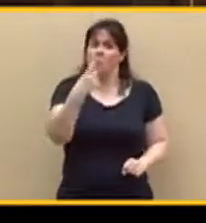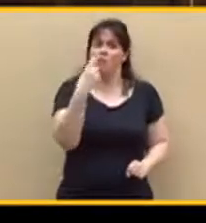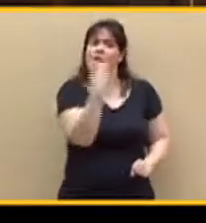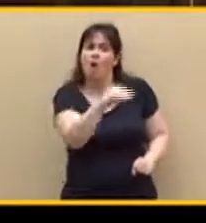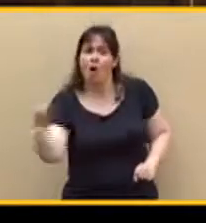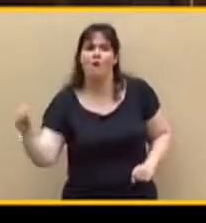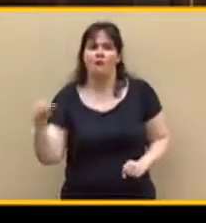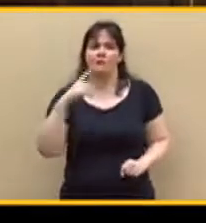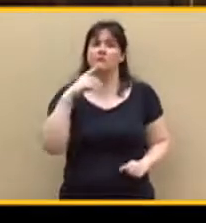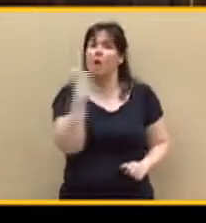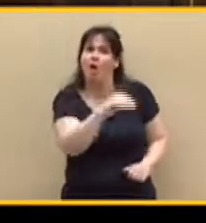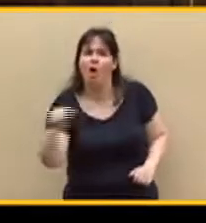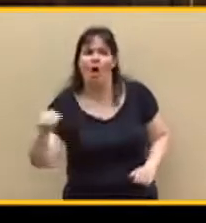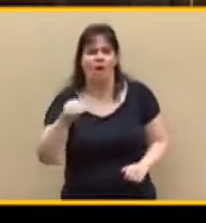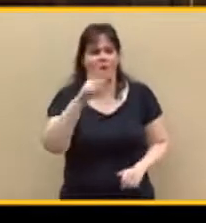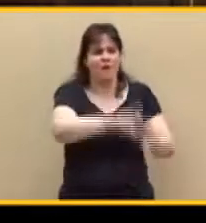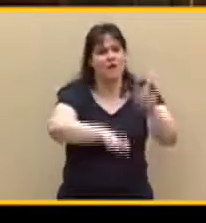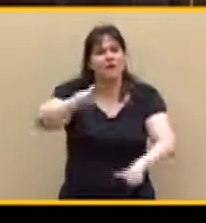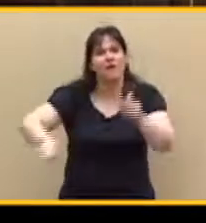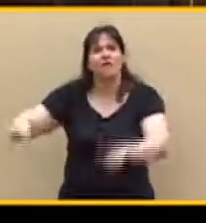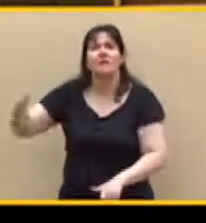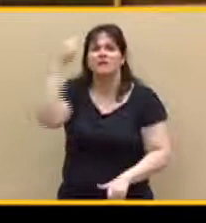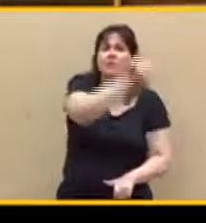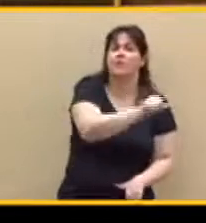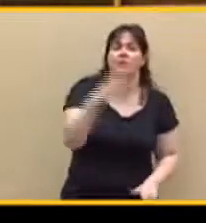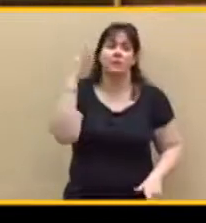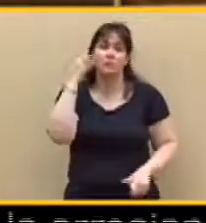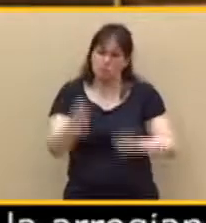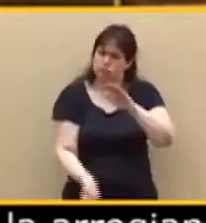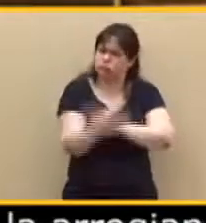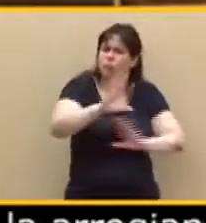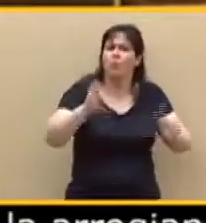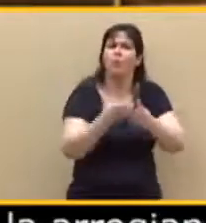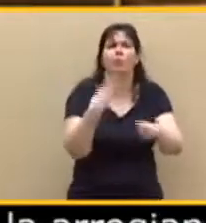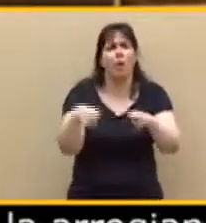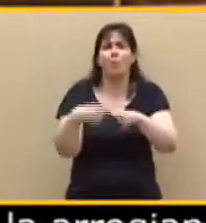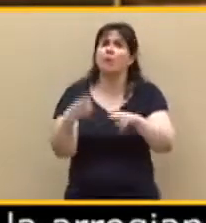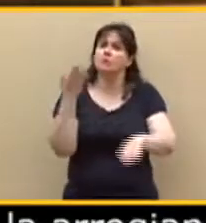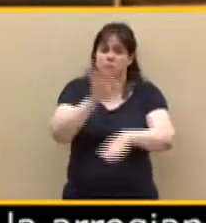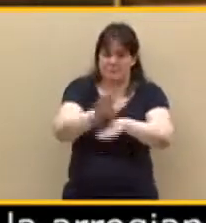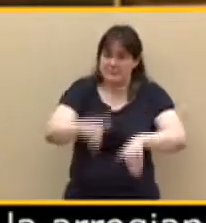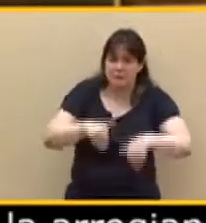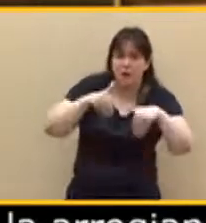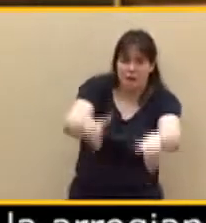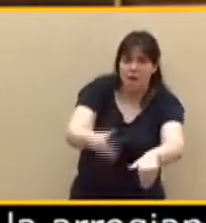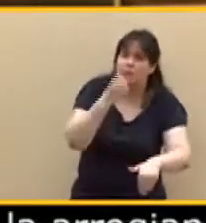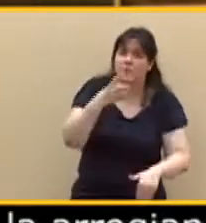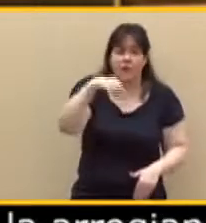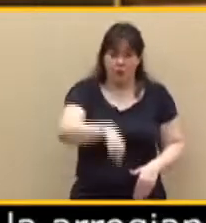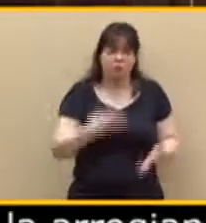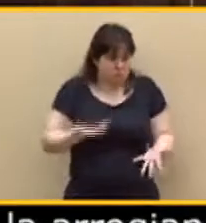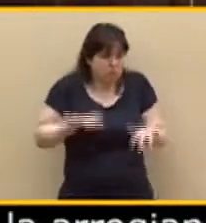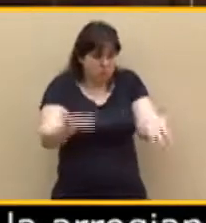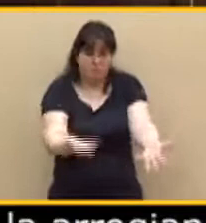jóvenes, a esos ciudadanos y ciudadanas que montasen un partido y se presentasen a las elecciones. Pues bueno, hoy aquí nos tiene plantándoles cara